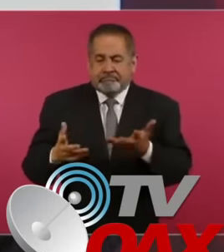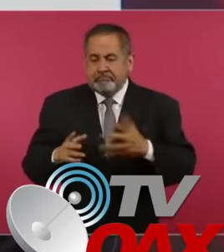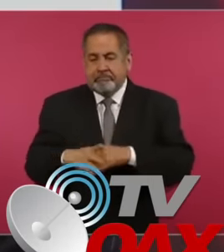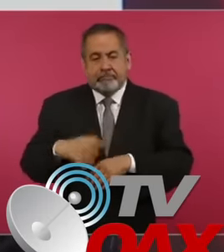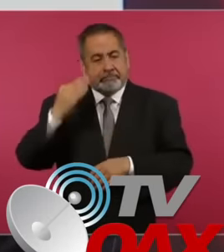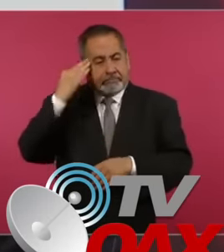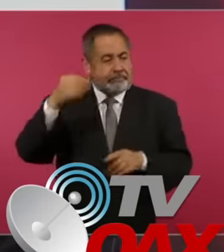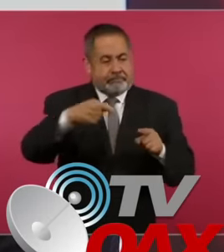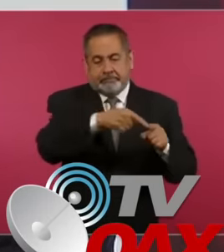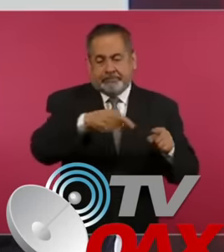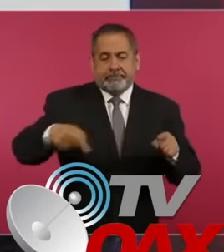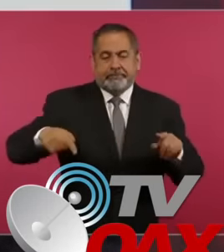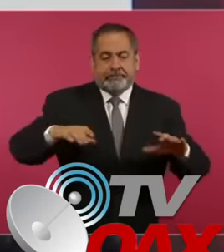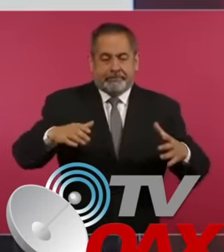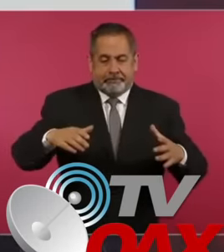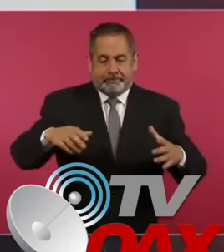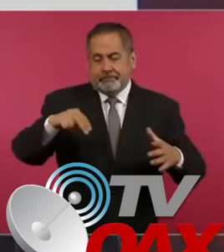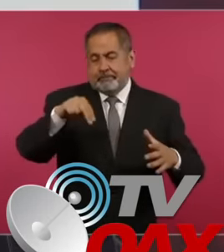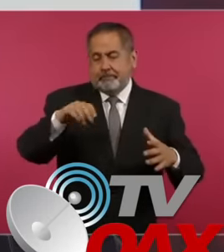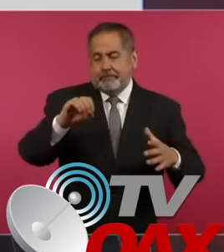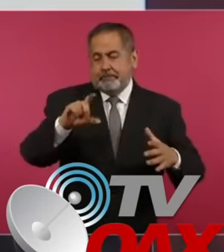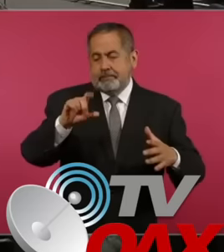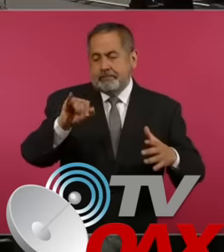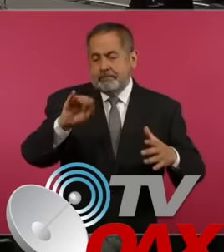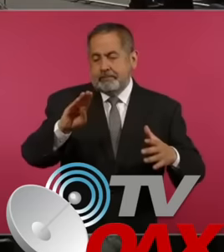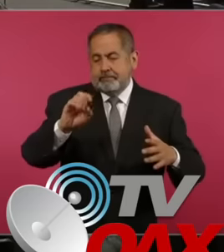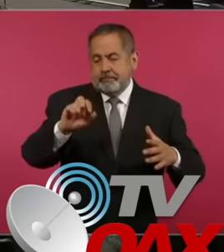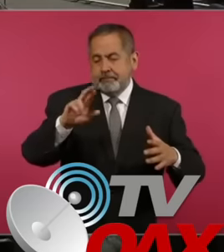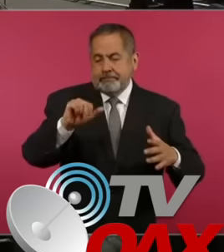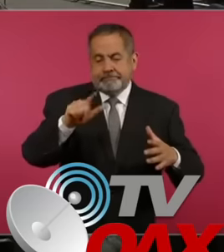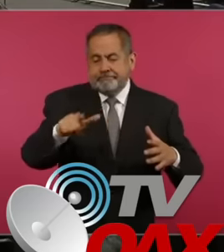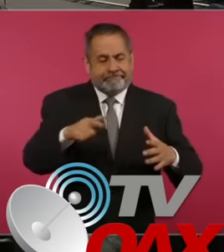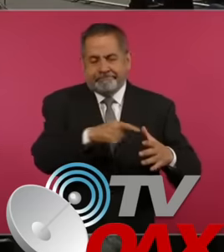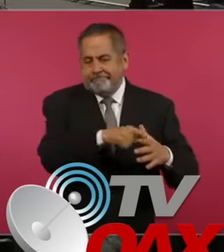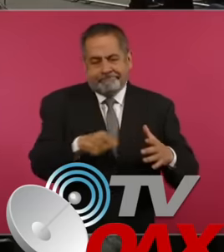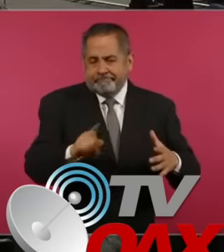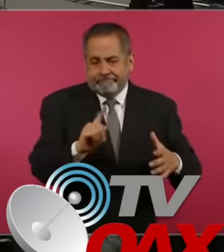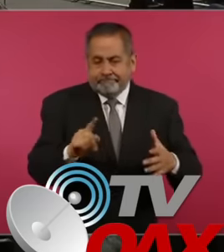el predominio del modelo neoliberal,